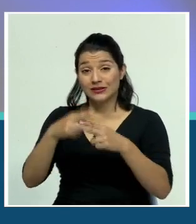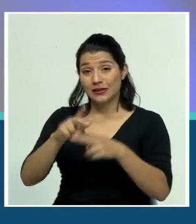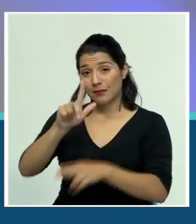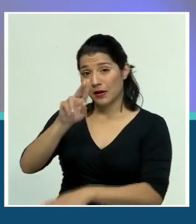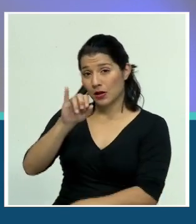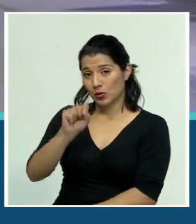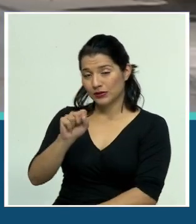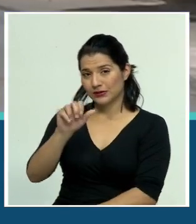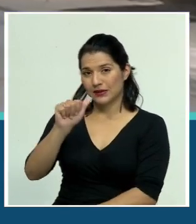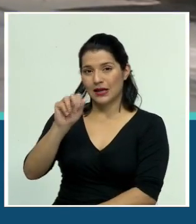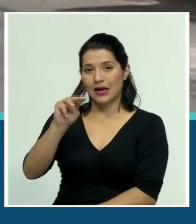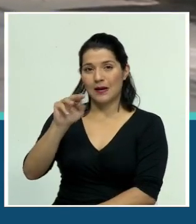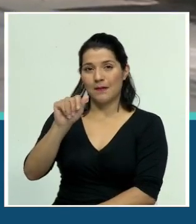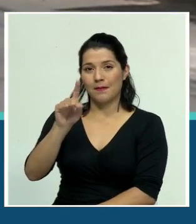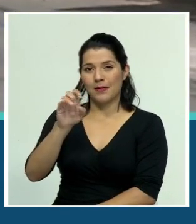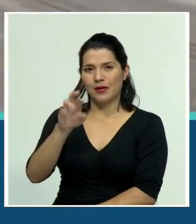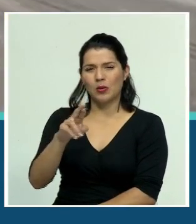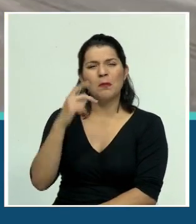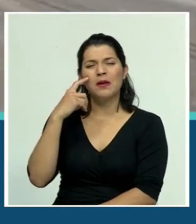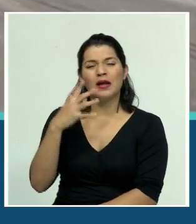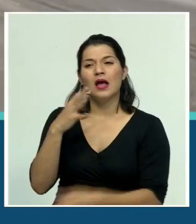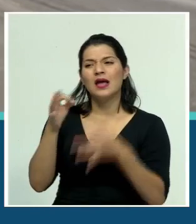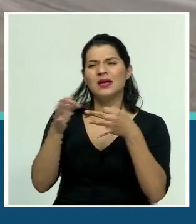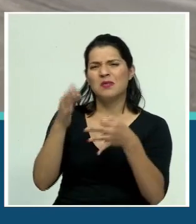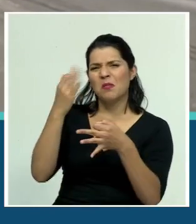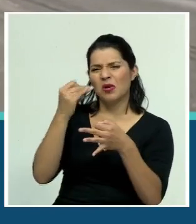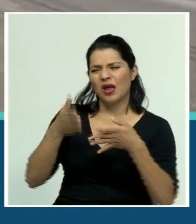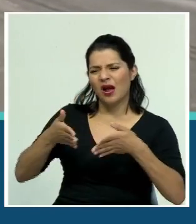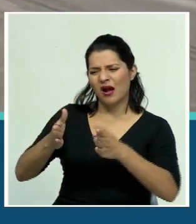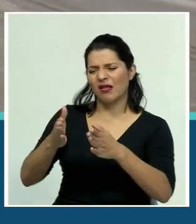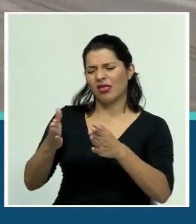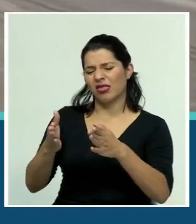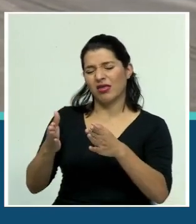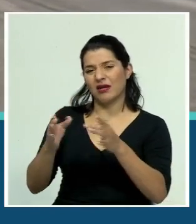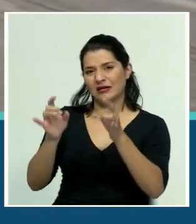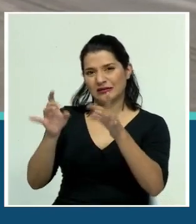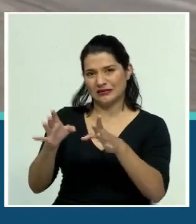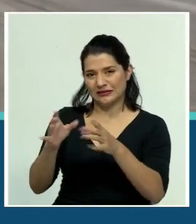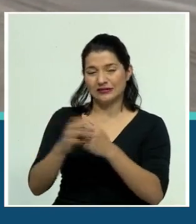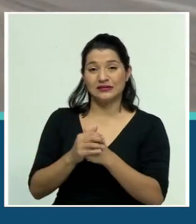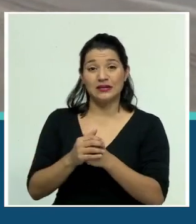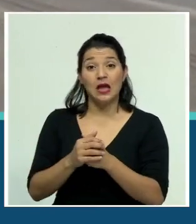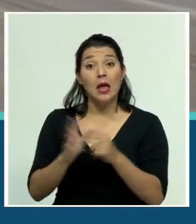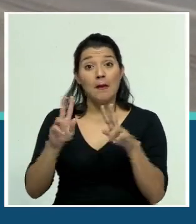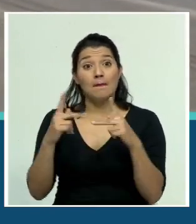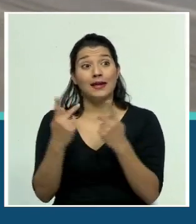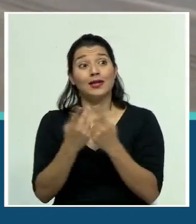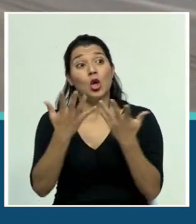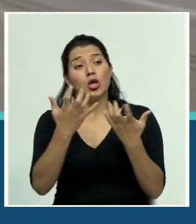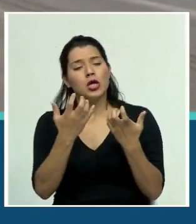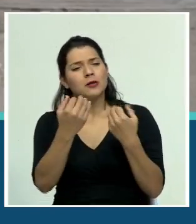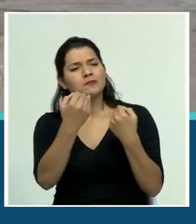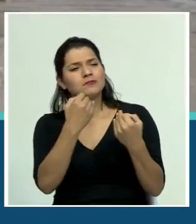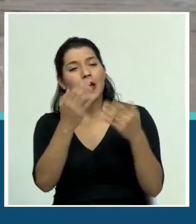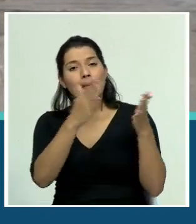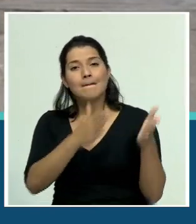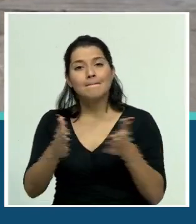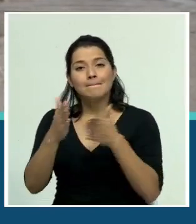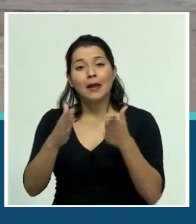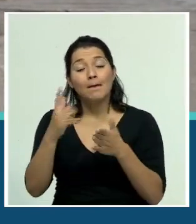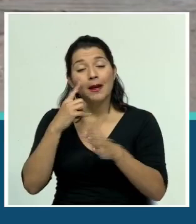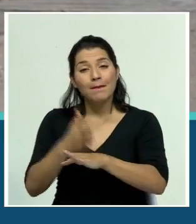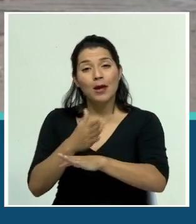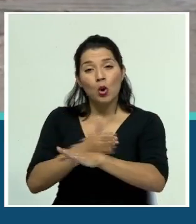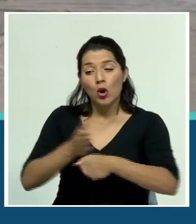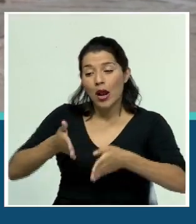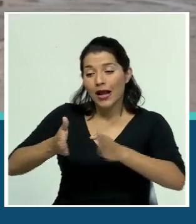brinde explicaciones por el deterioro de las carreteras. La bancada quiere conocer cuál es el plan para invertir rutas como la